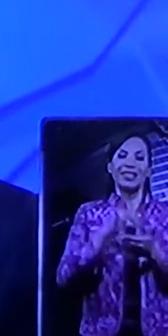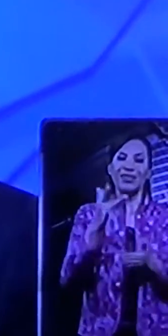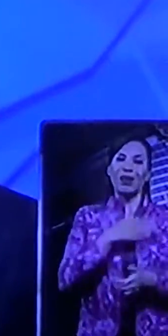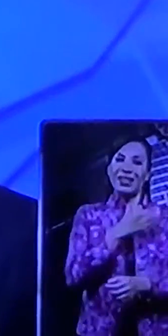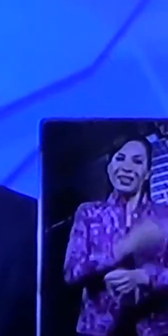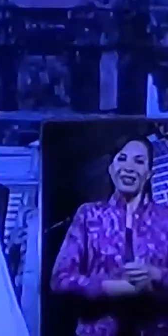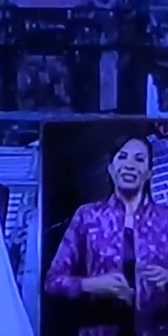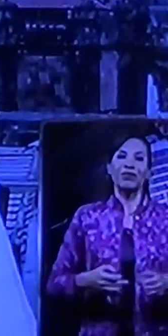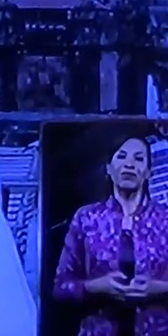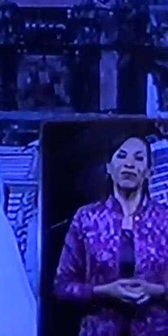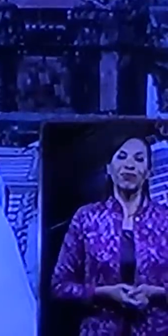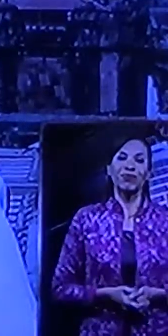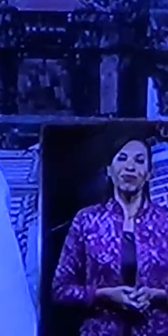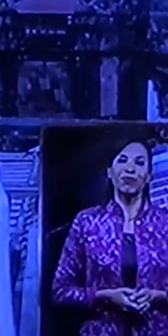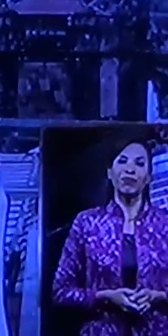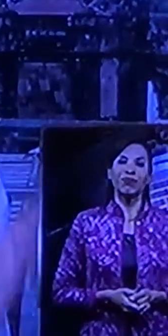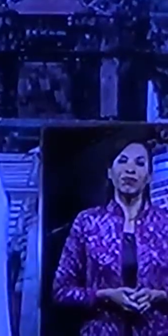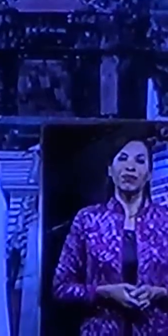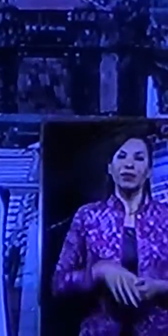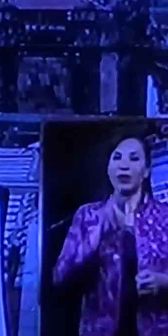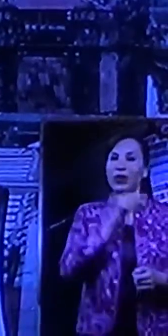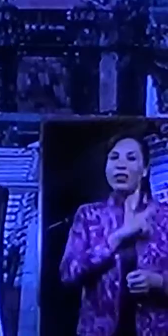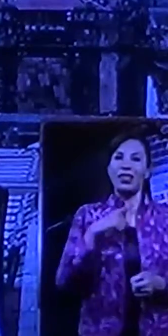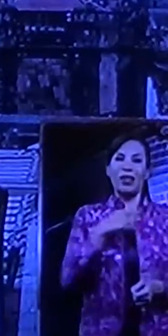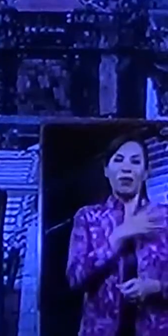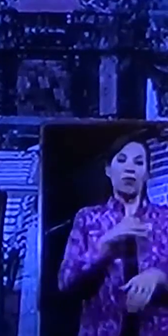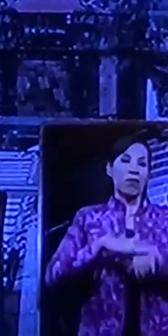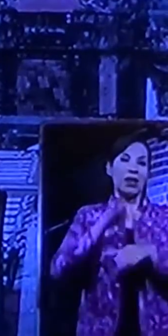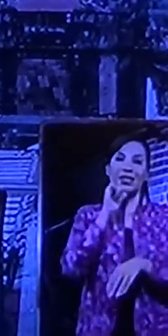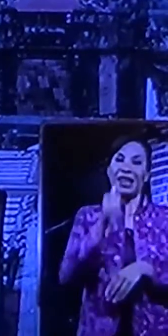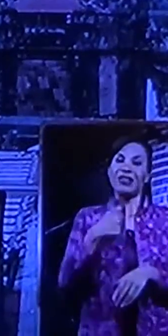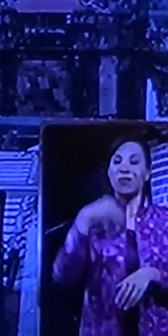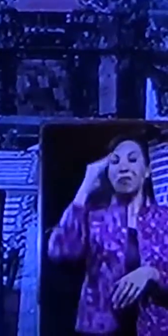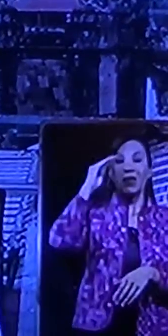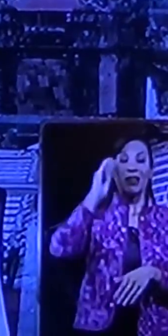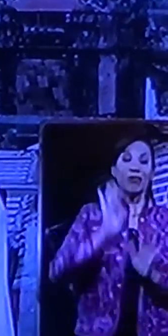Gracias, buenas tardes. Pues ya no debería de tener más, yo